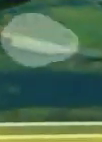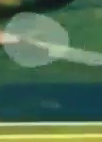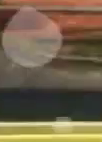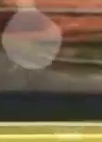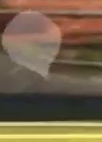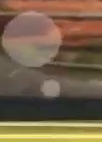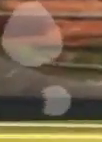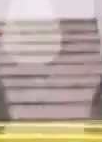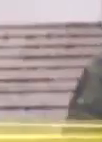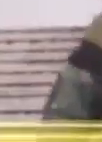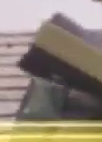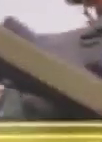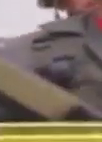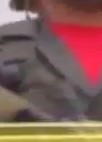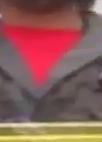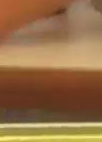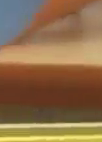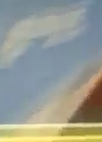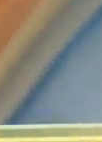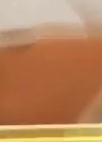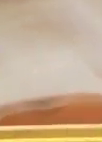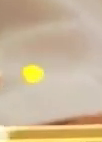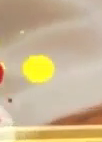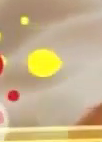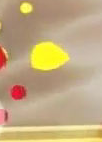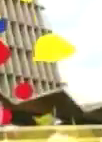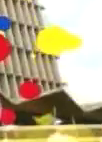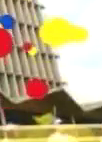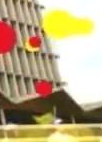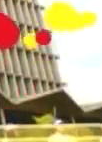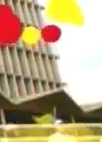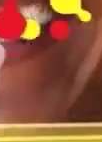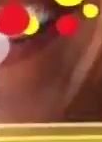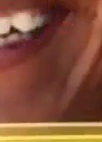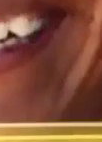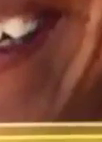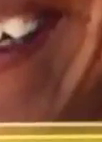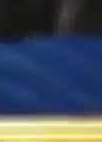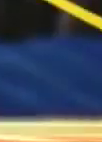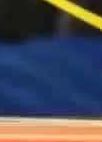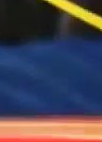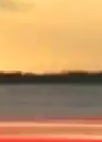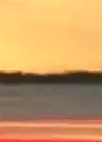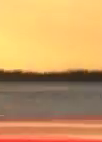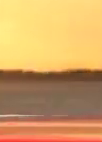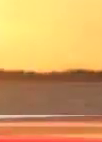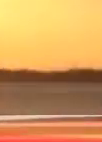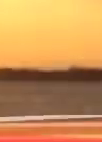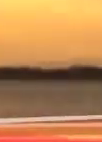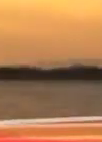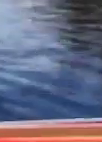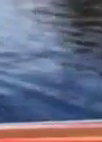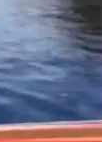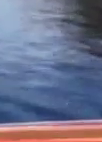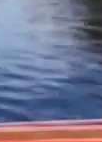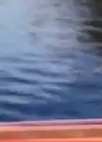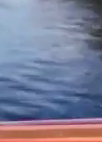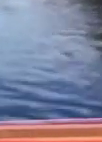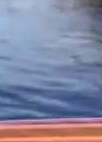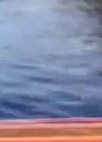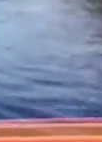Ha culminado esta transmisión conjunta de radio y televisión. Gracias